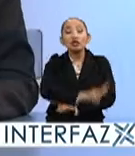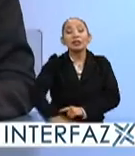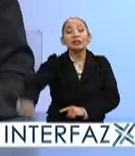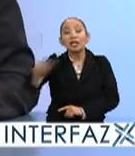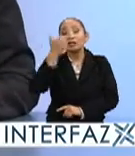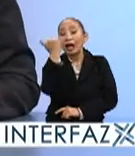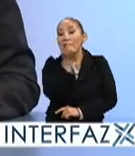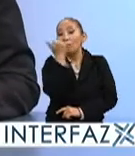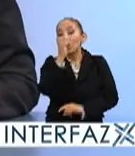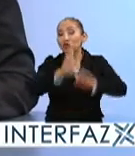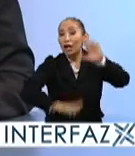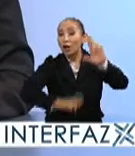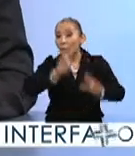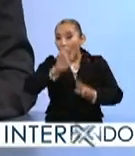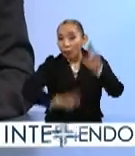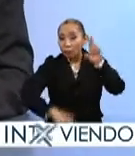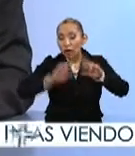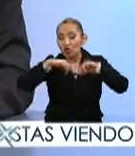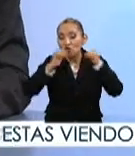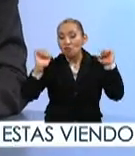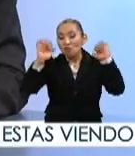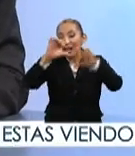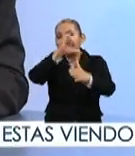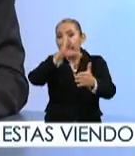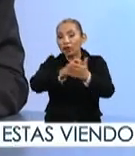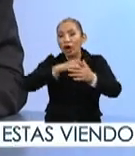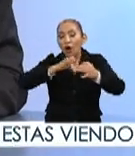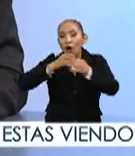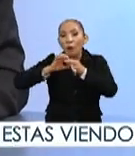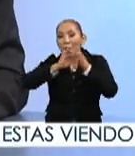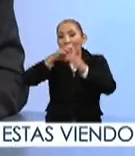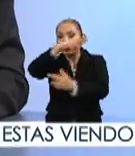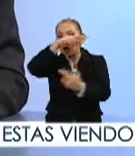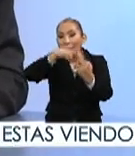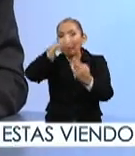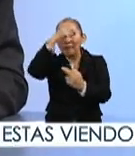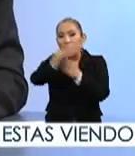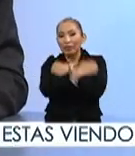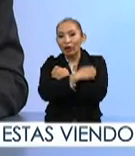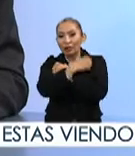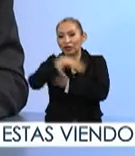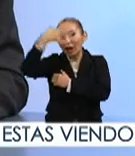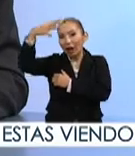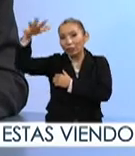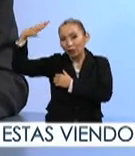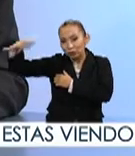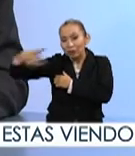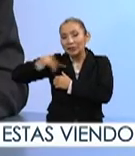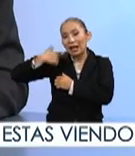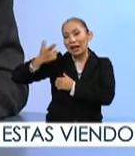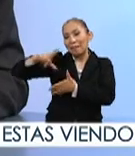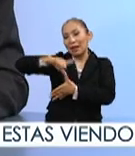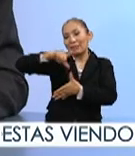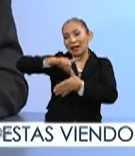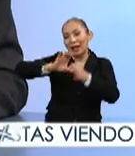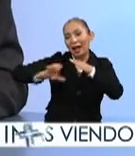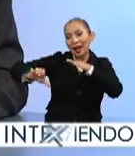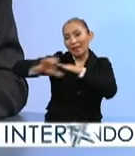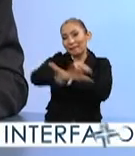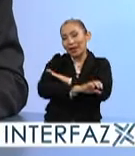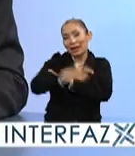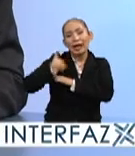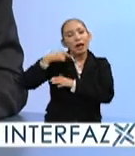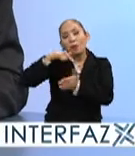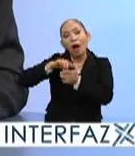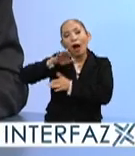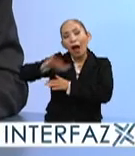200 estudiantes normalistas se reunieron en el Centro de Cooperación Regional para la Educación de Adultos en América Latina y el Caribe, que